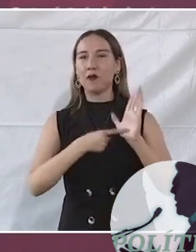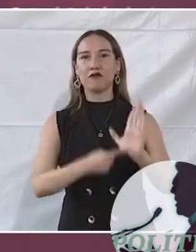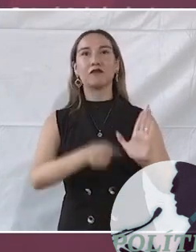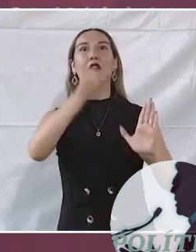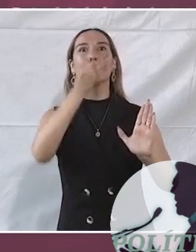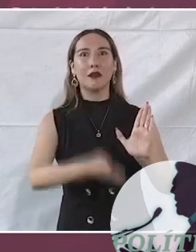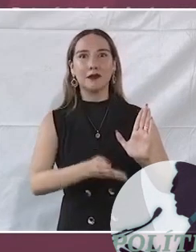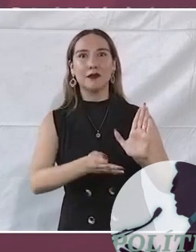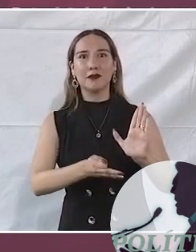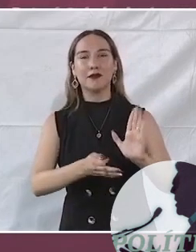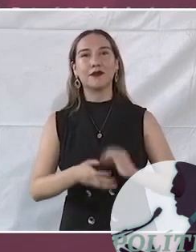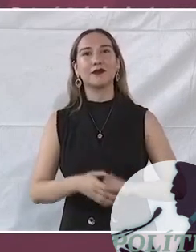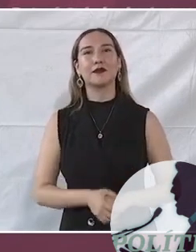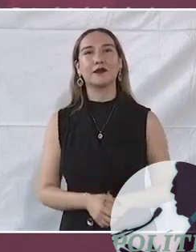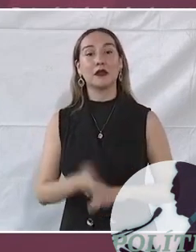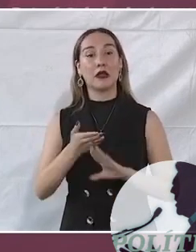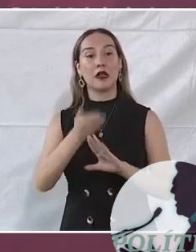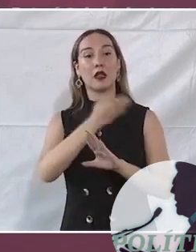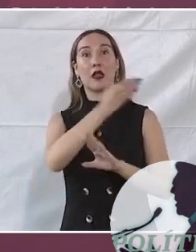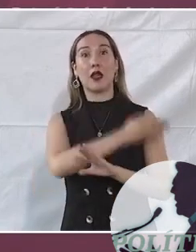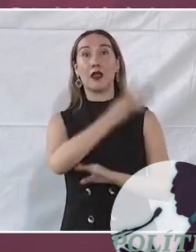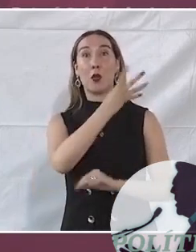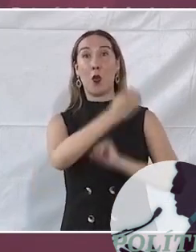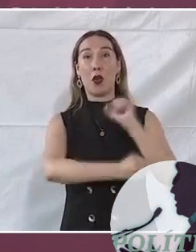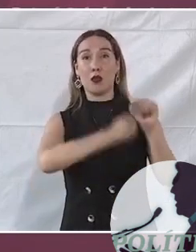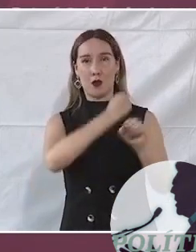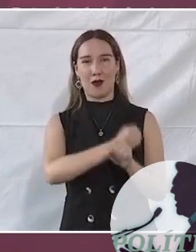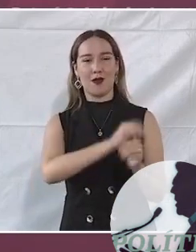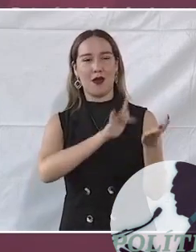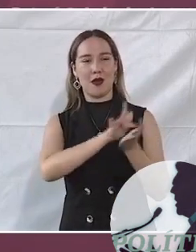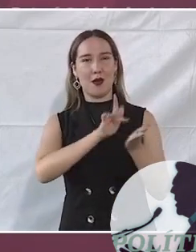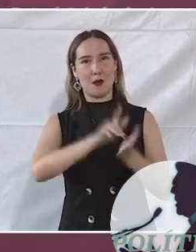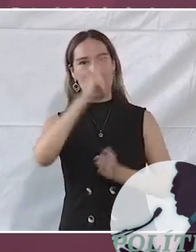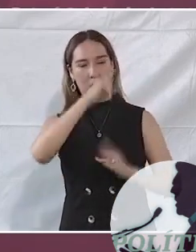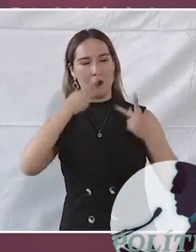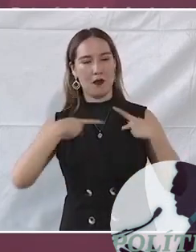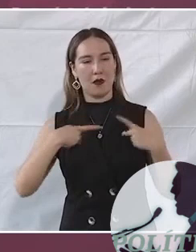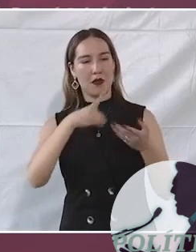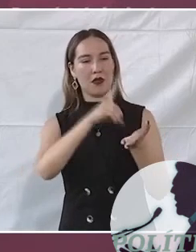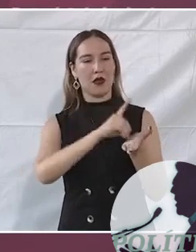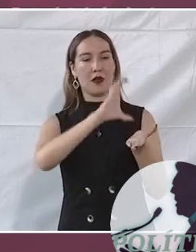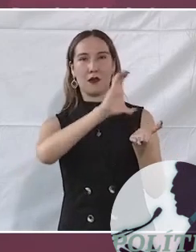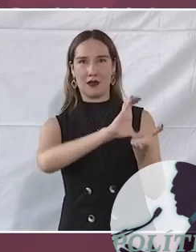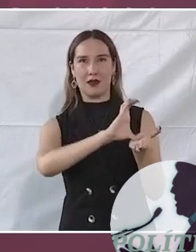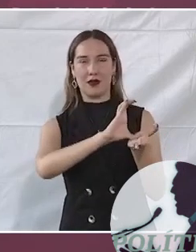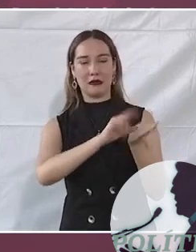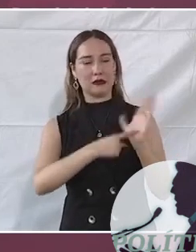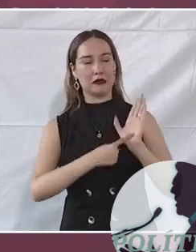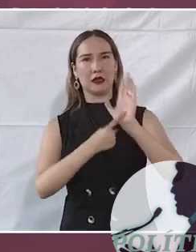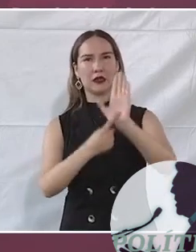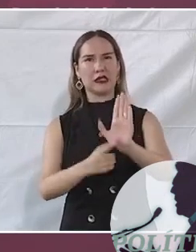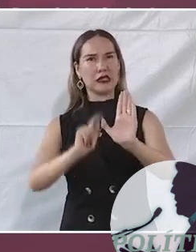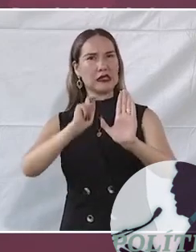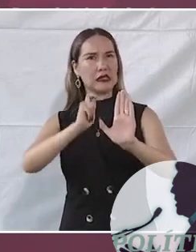4 años el programa de discapacidad solo se otorgaba a